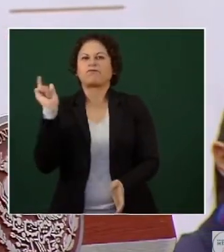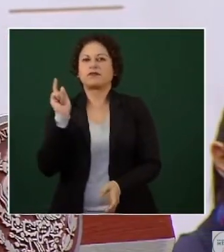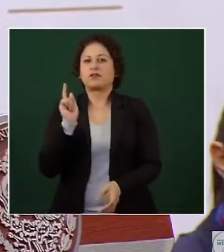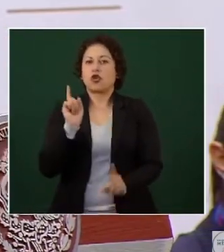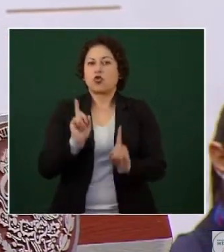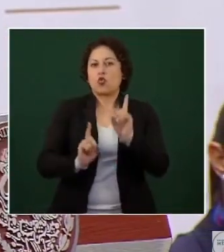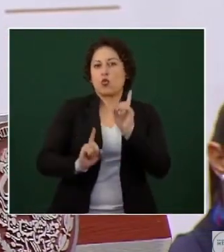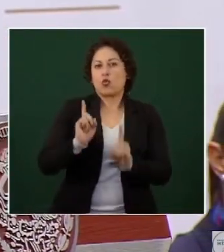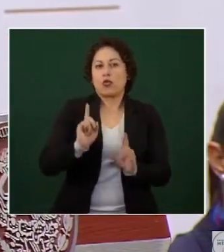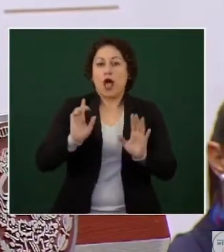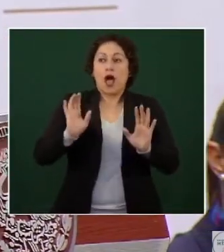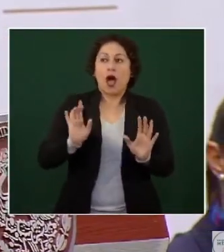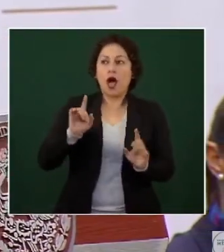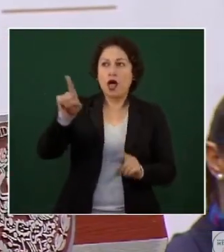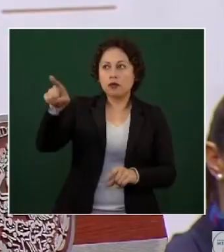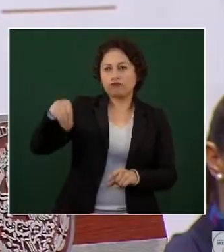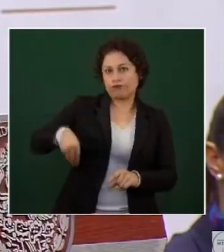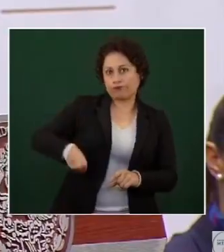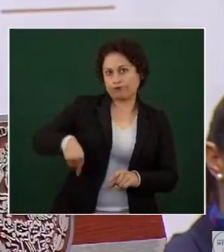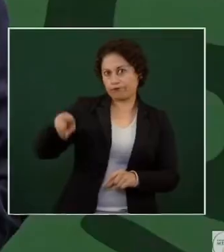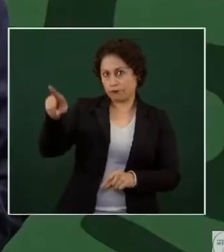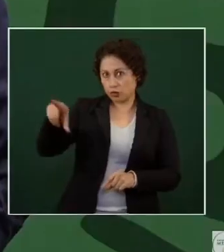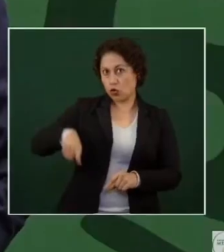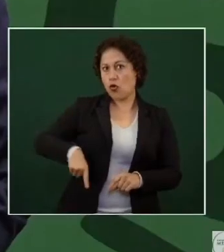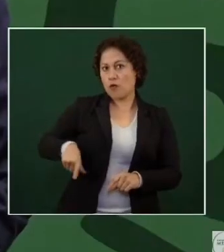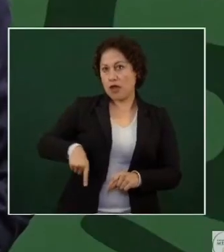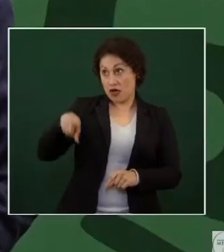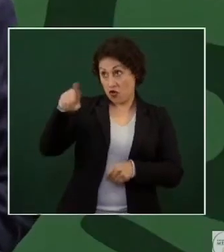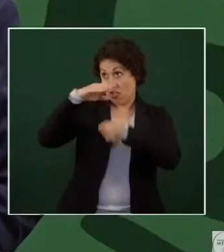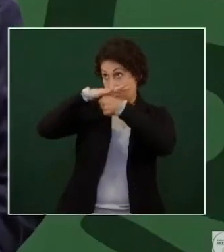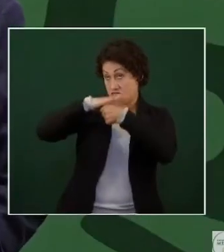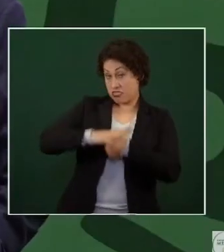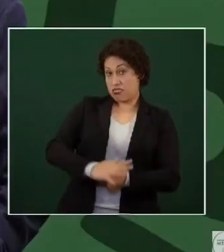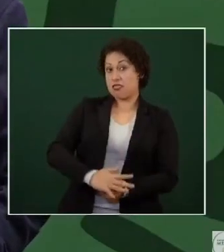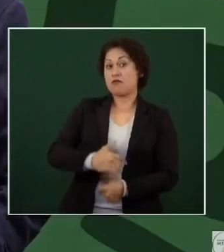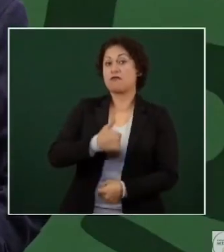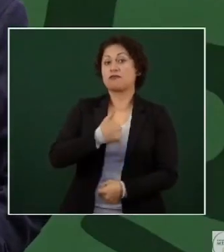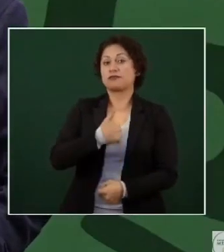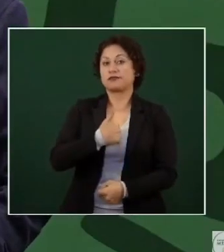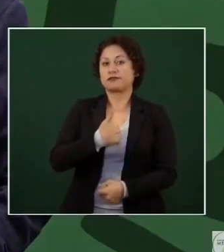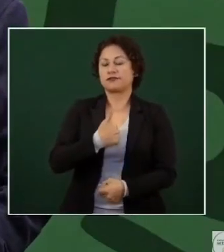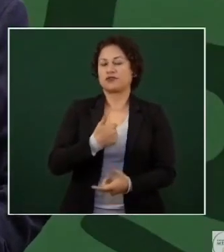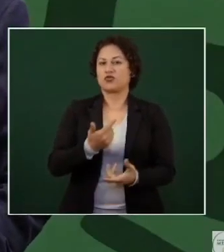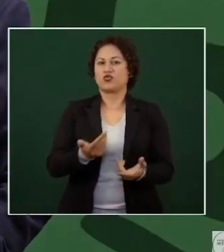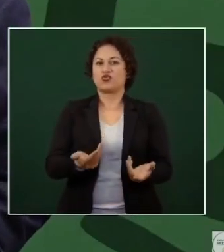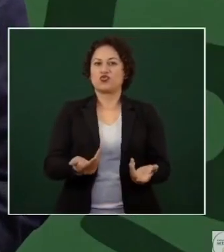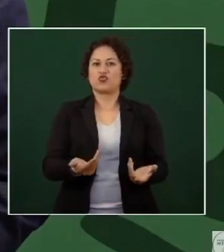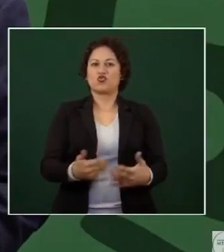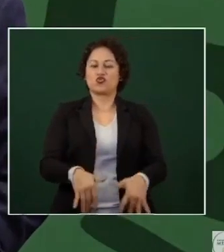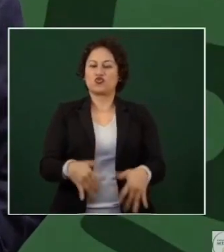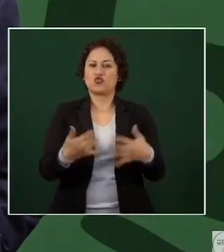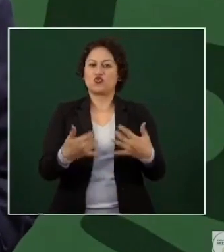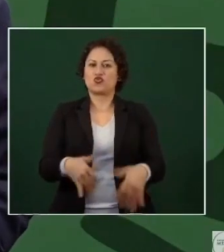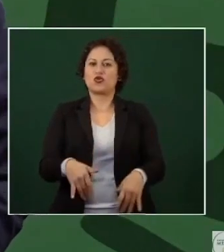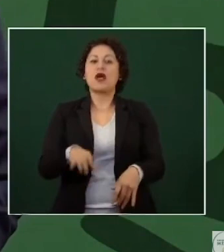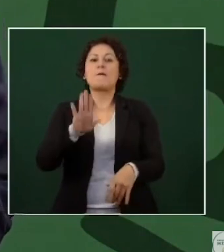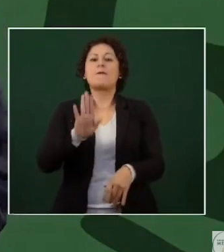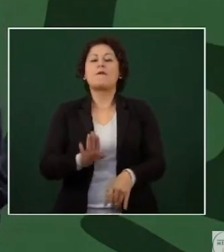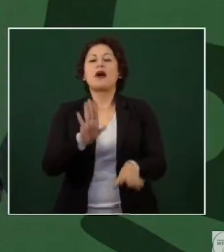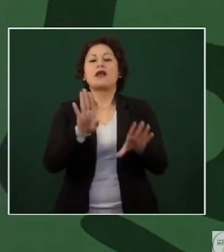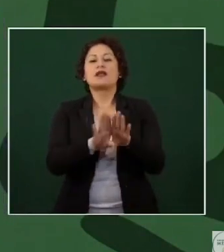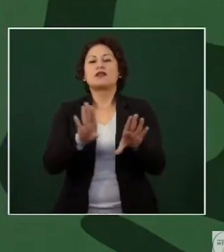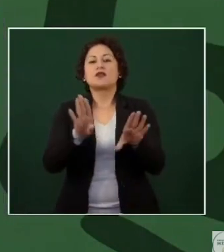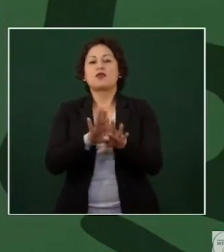de que el gobierno está promoviendo la represión, que está silenciando